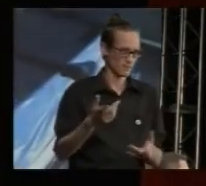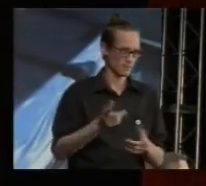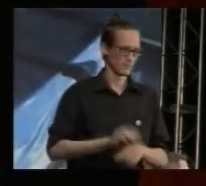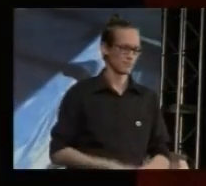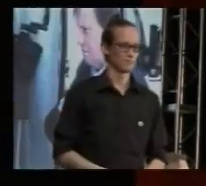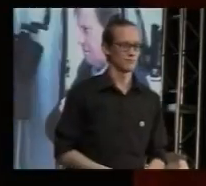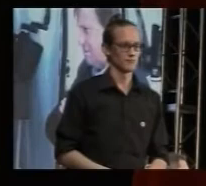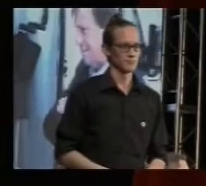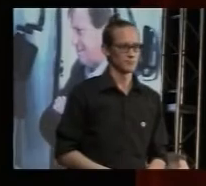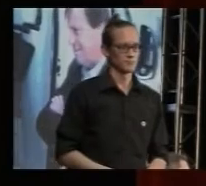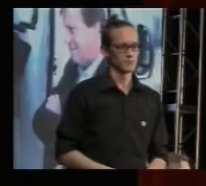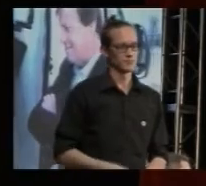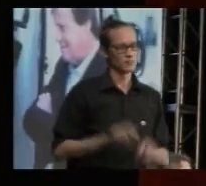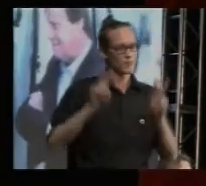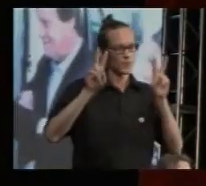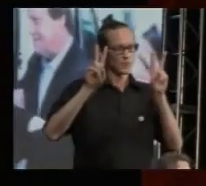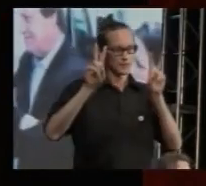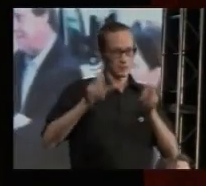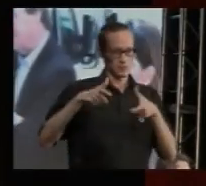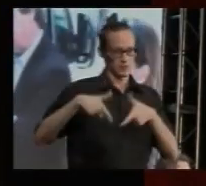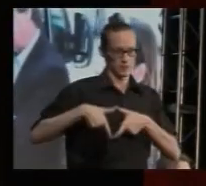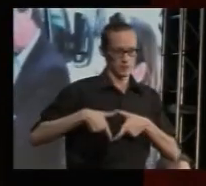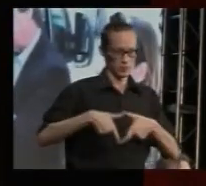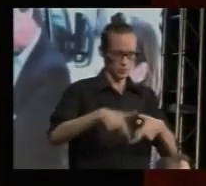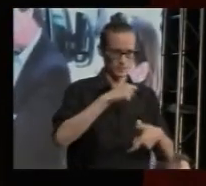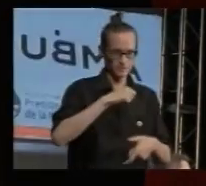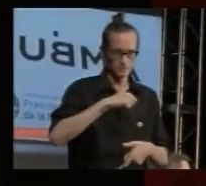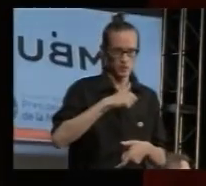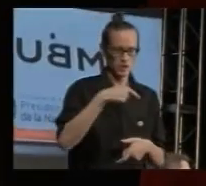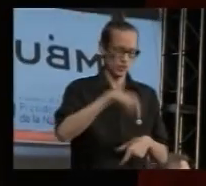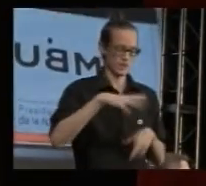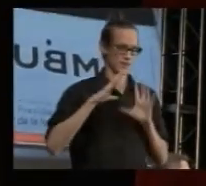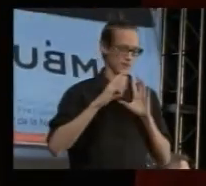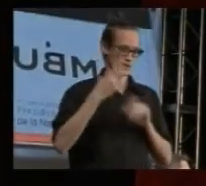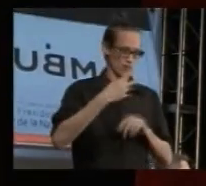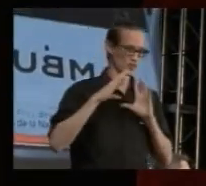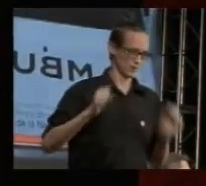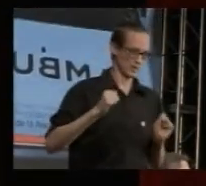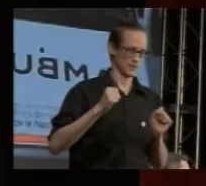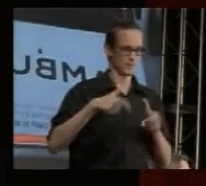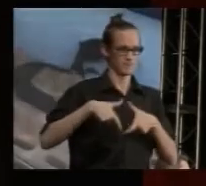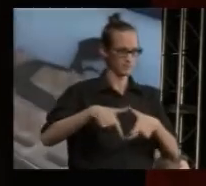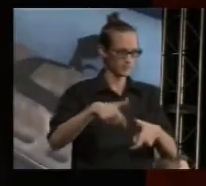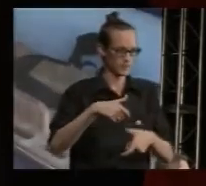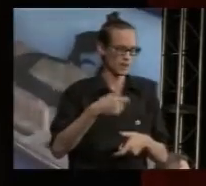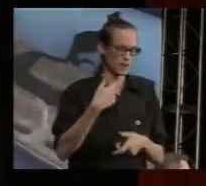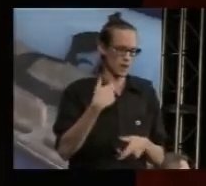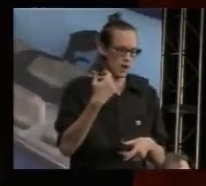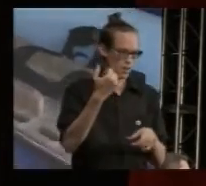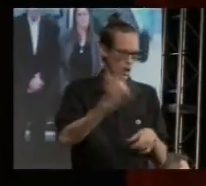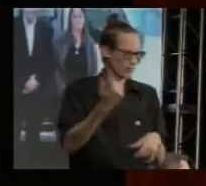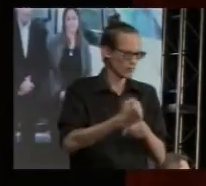irregulares. En materia de obras sanitarias, nuestra Subsecretaría de Saneamiento ha llevado una tarea sin